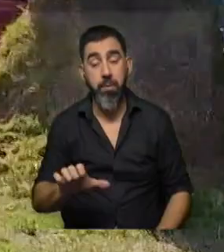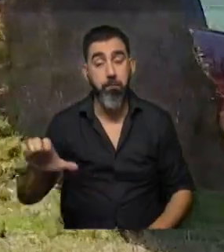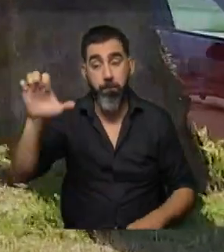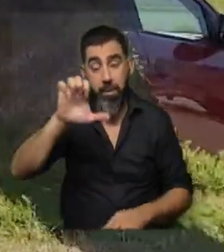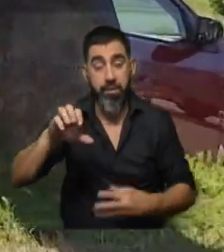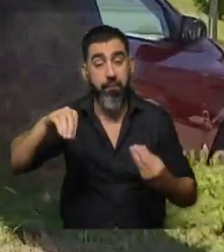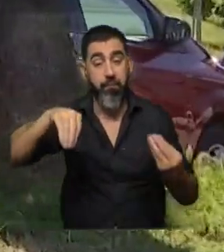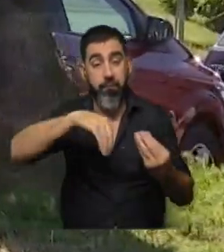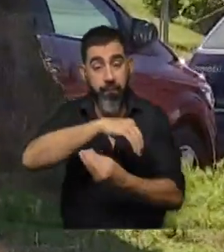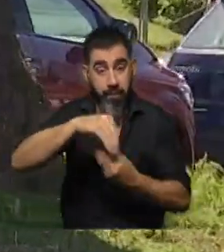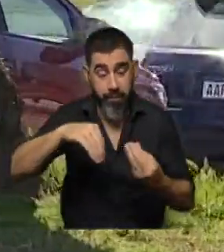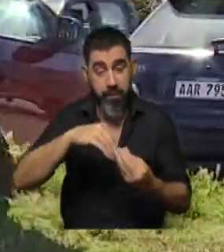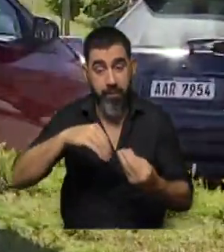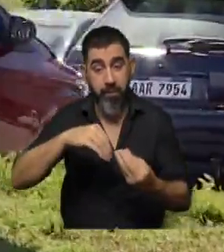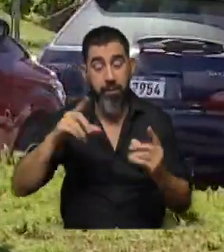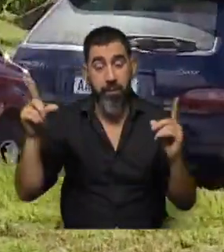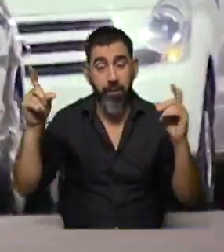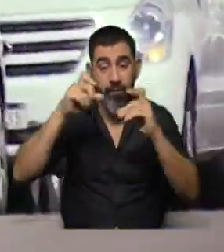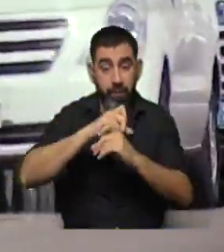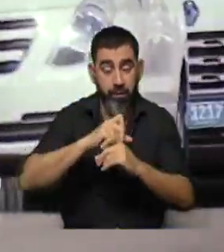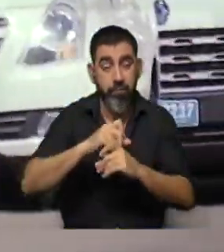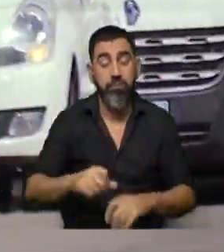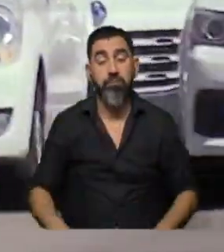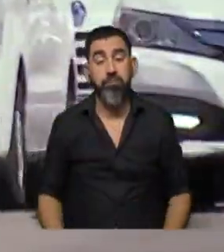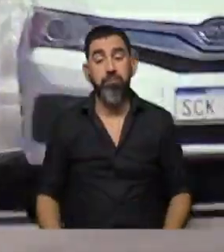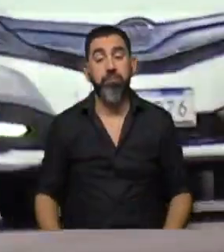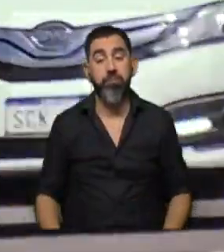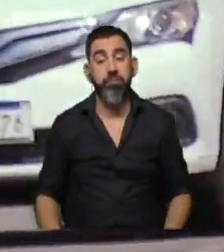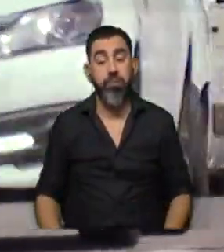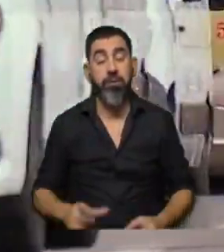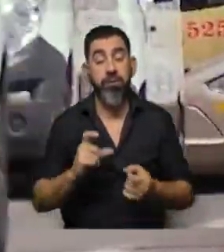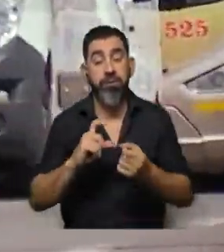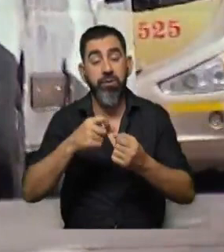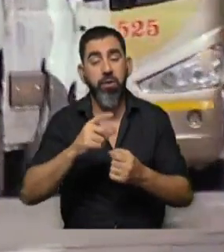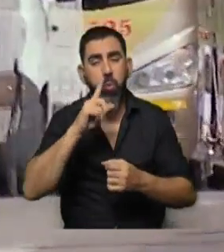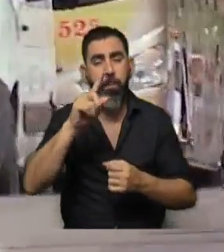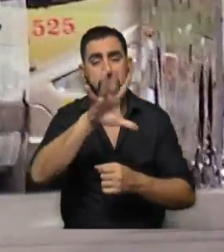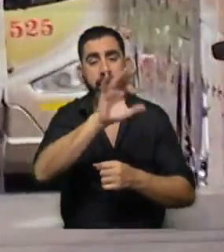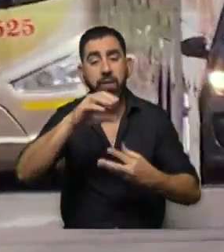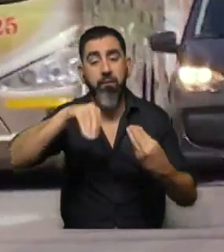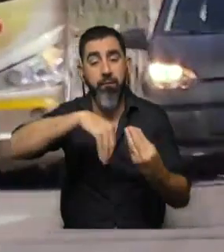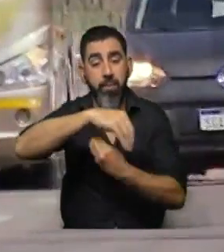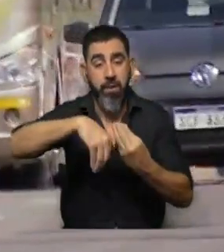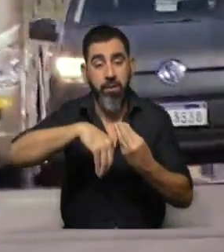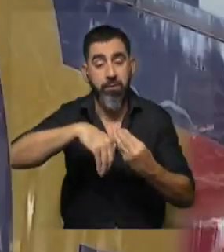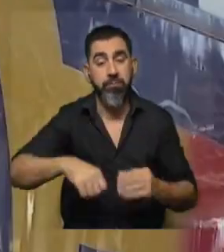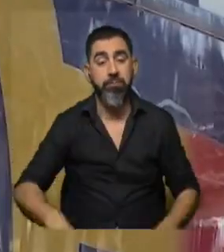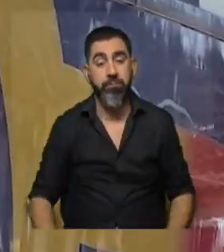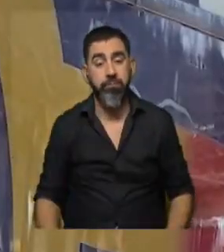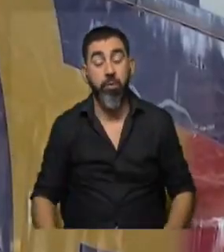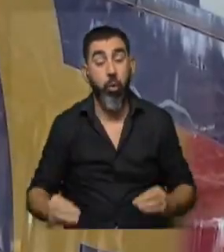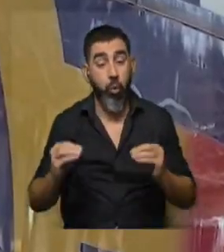las familias que están teniendo estas dificultades bueno el gremio nuestro son 1500 familias no y